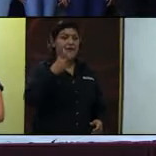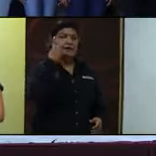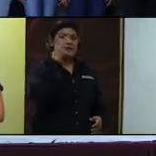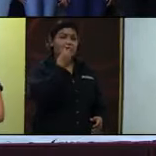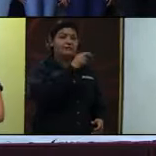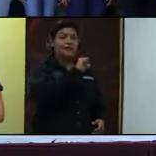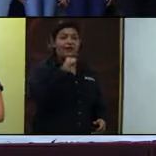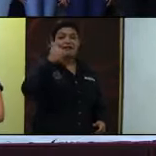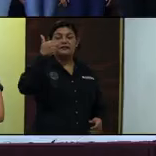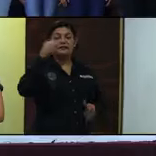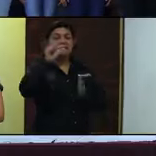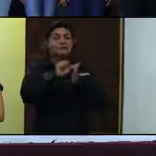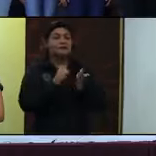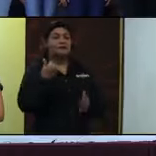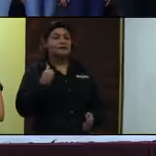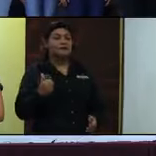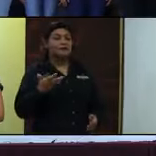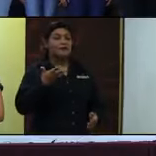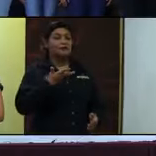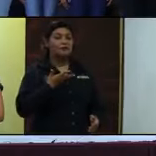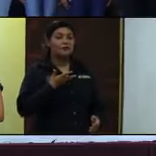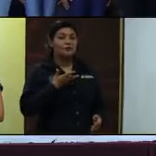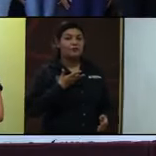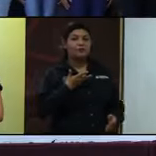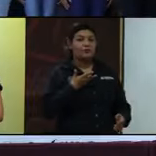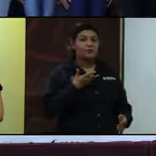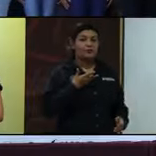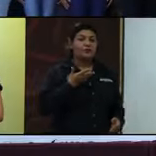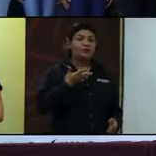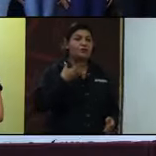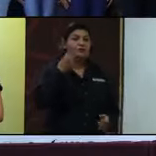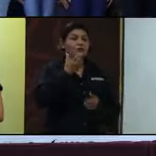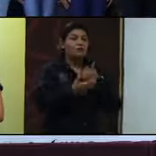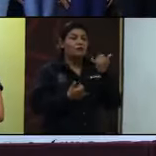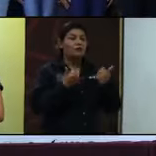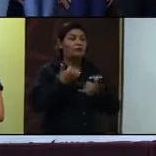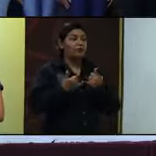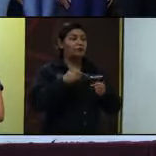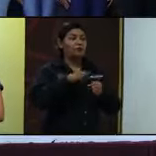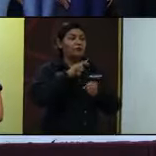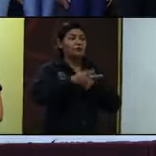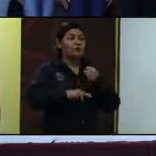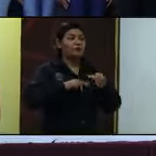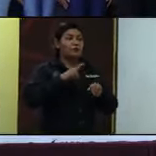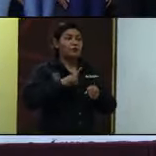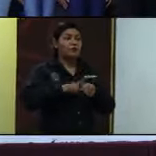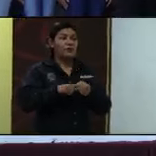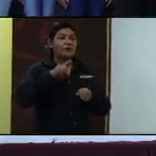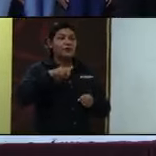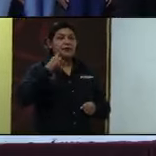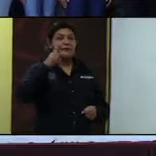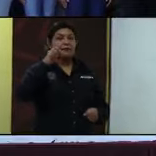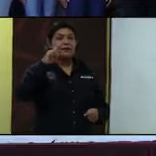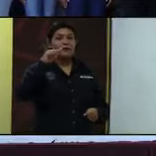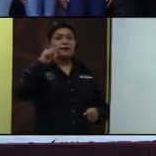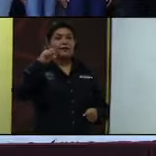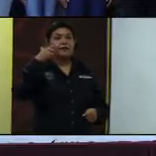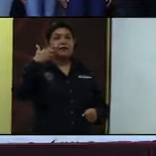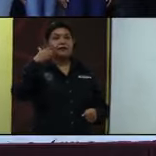al 6 de agosto. Tuvimos unos Juegos Nacionales, que el pentatlón conmemora 85 años a nivel